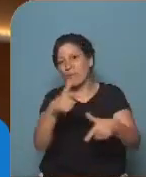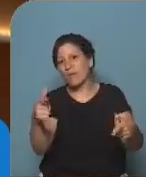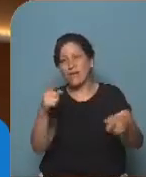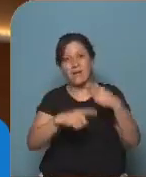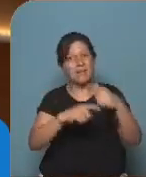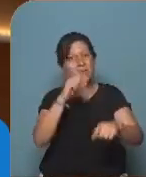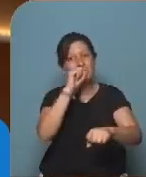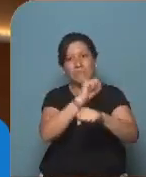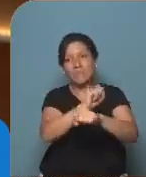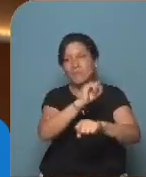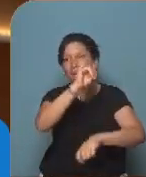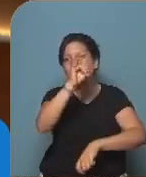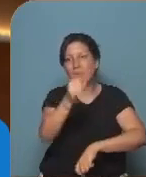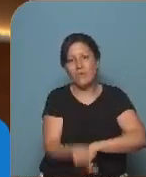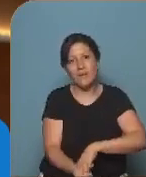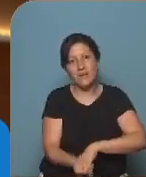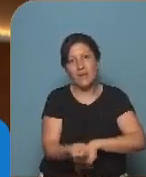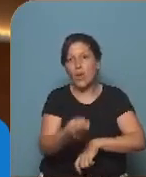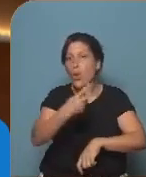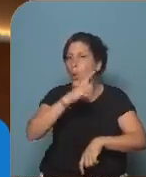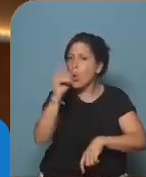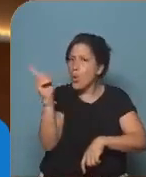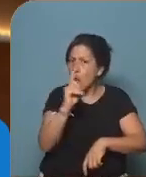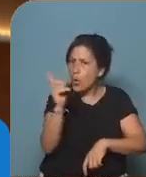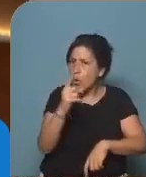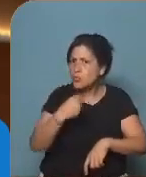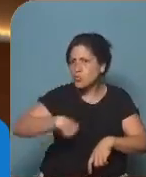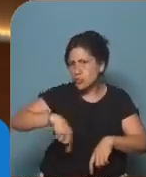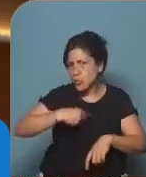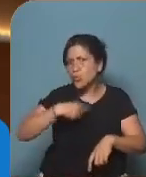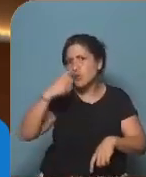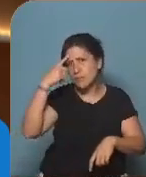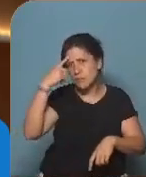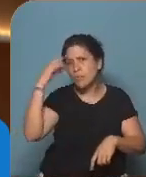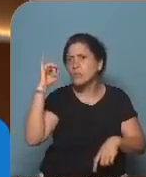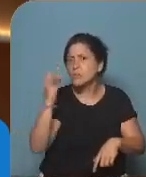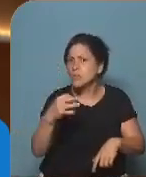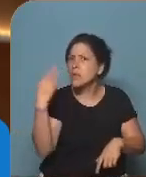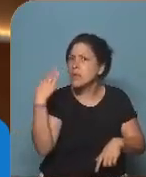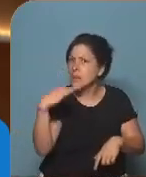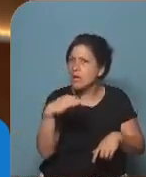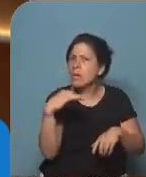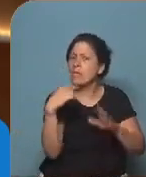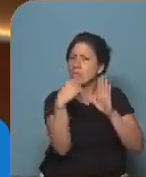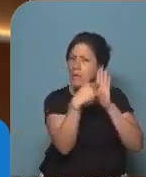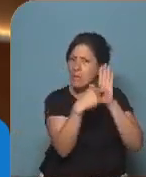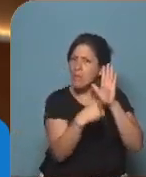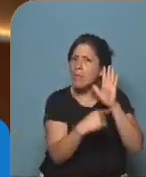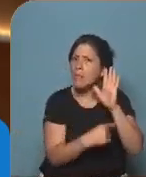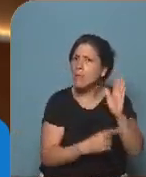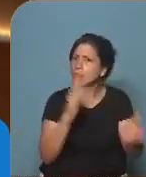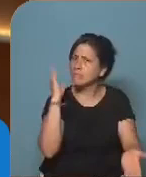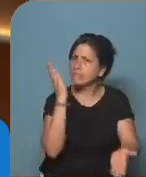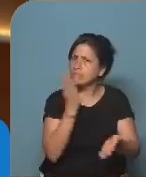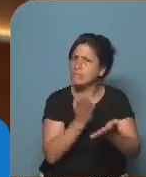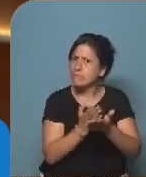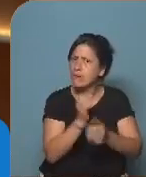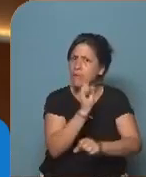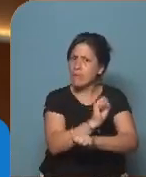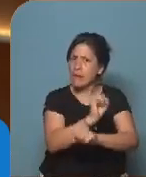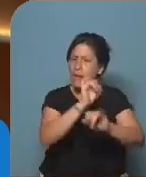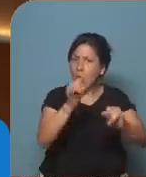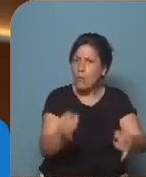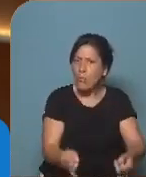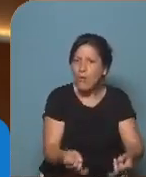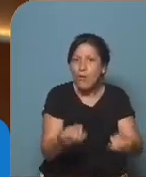juvenil. No porque no tenga que haber un régimen, porque tiene que haber un régimen penal juvenil, porque si no lo hay, el joven queda